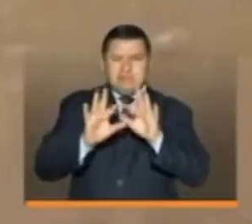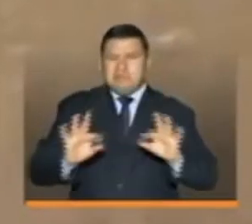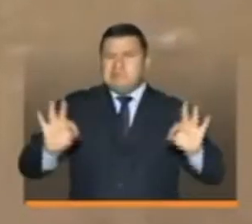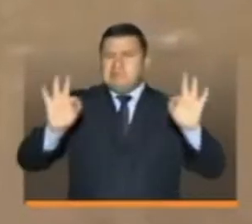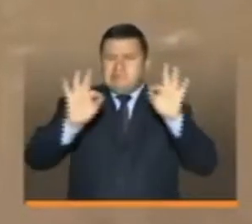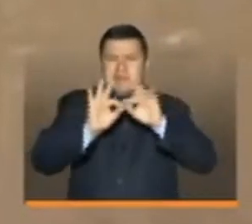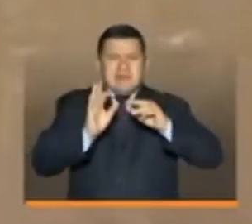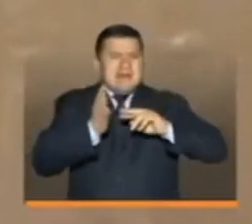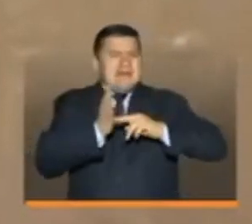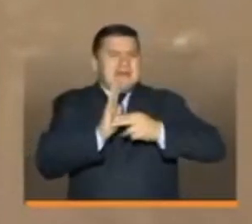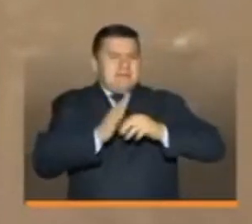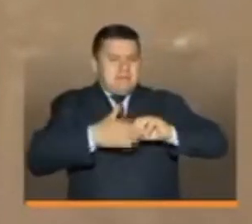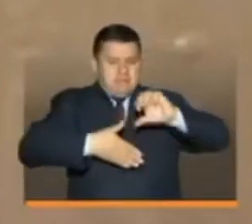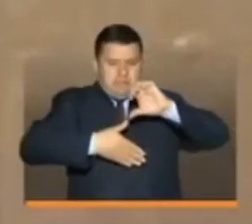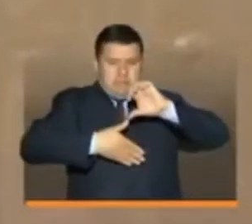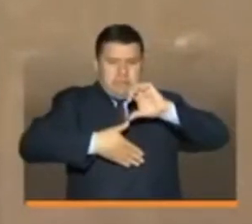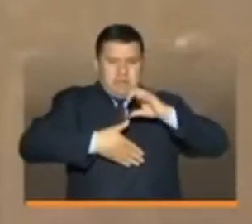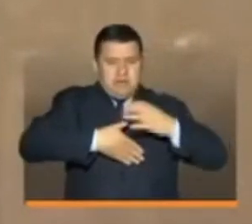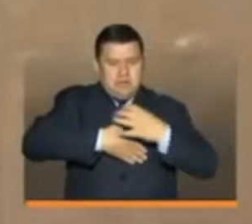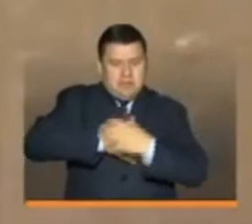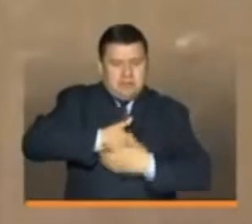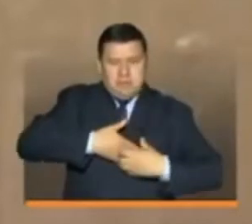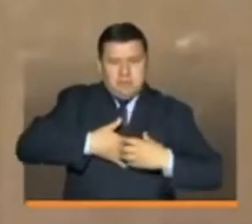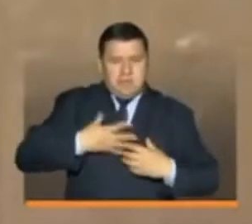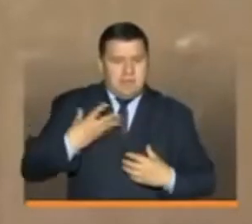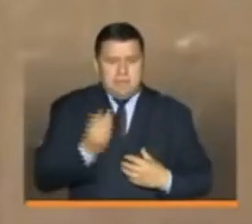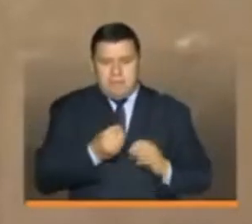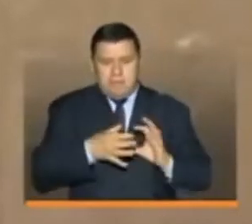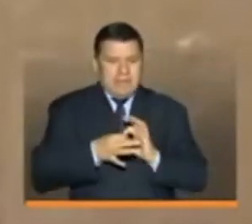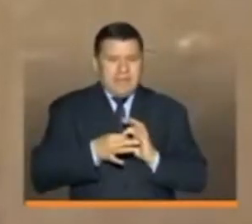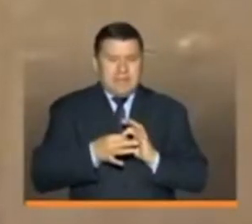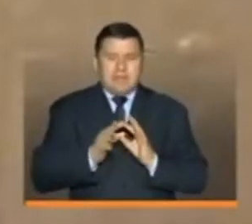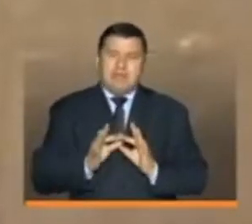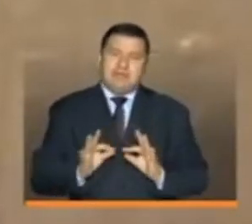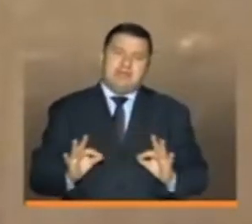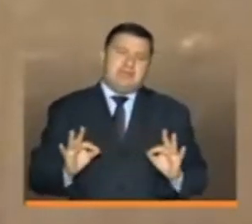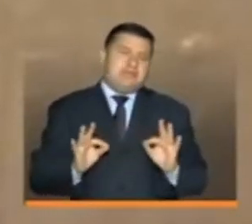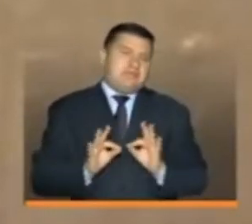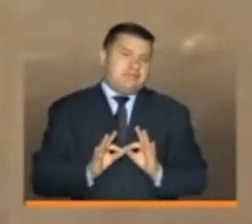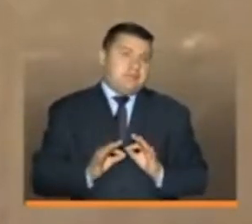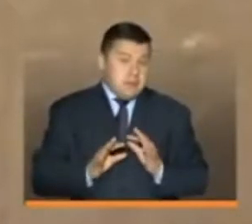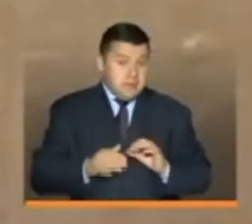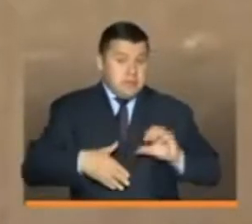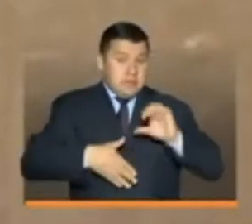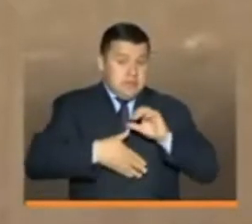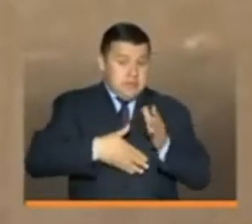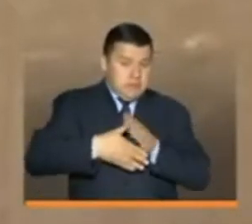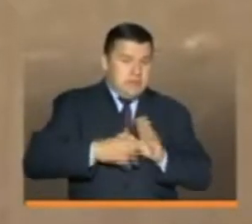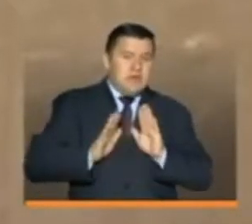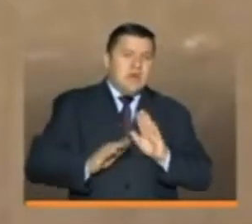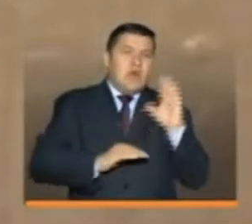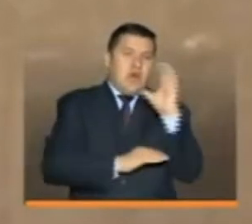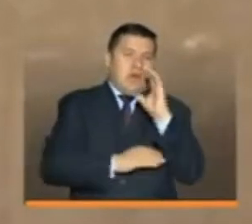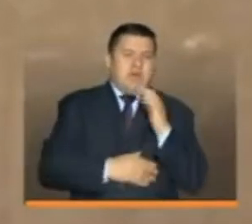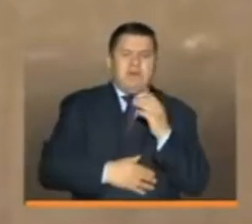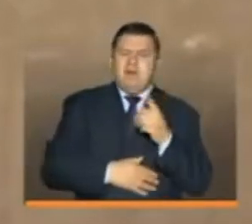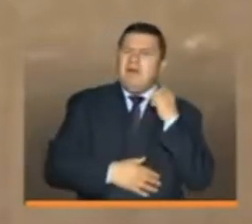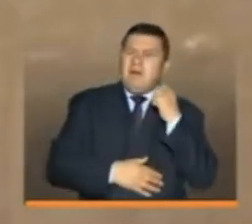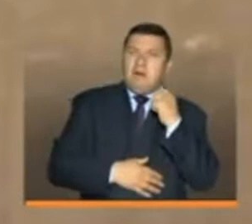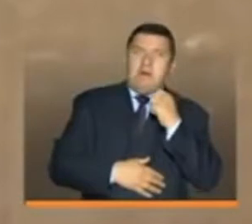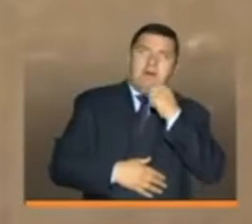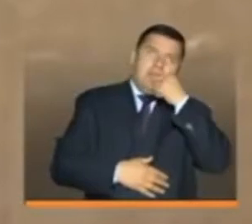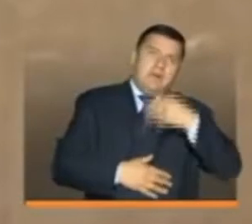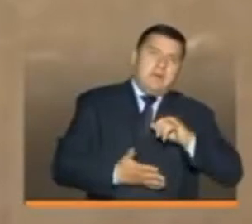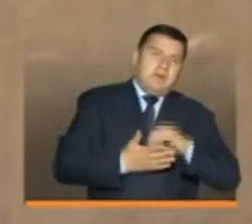que significa la Alianza del Pacífico. Pero yo quiero insistir sobre la importancia de la Alianza del Pacífico para Colombia. Y hoy es un día